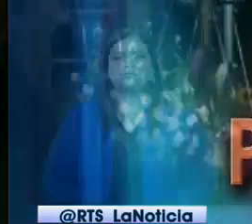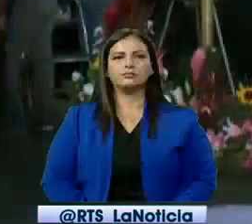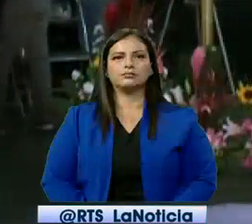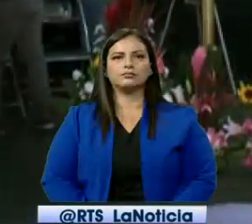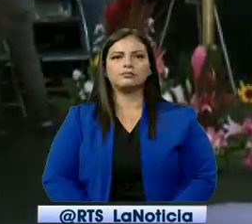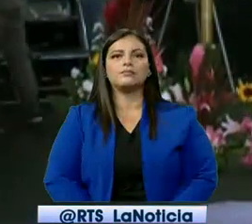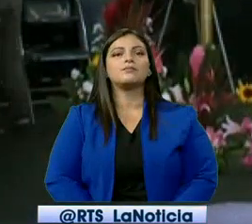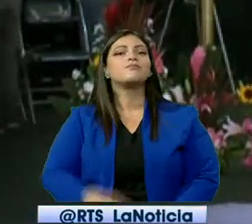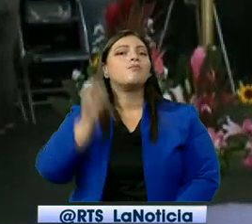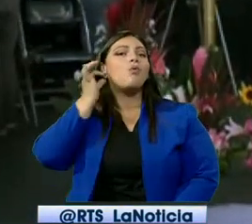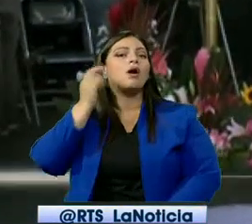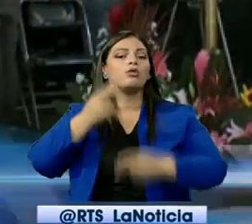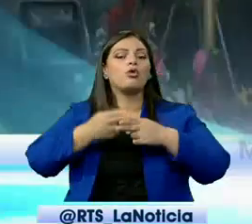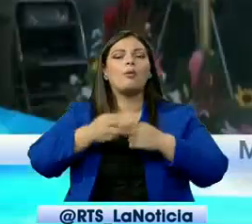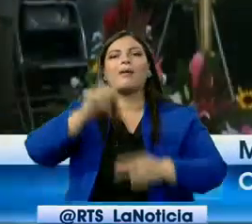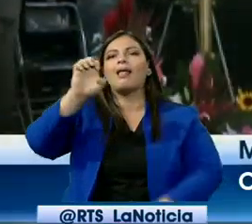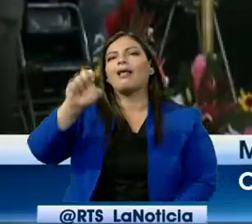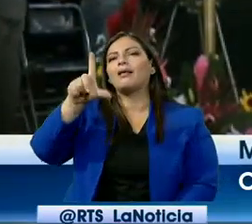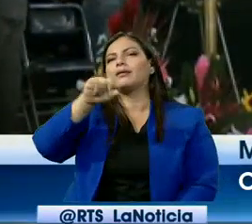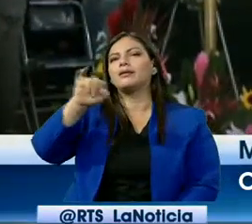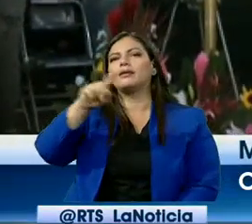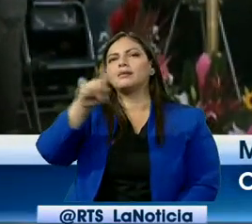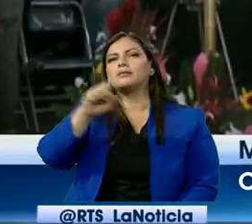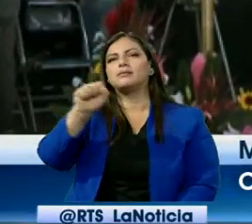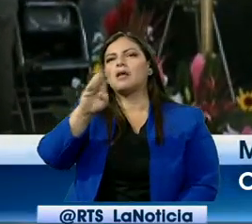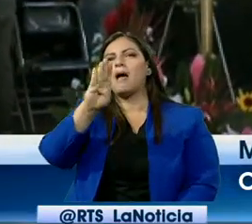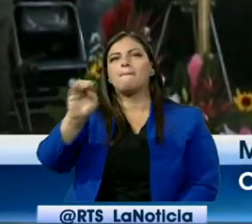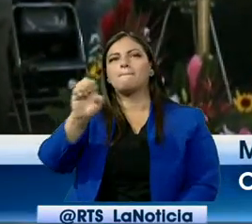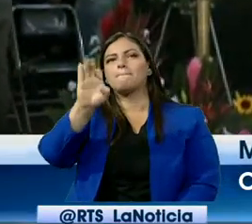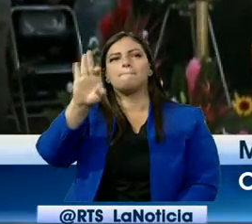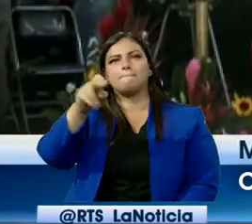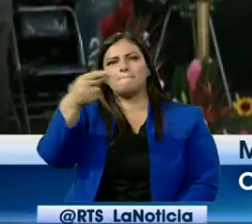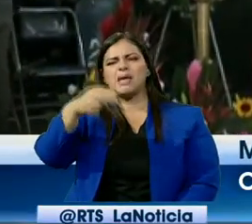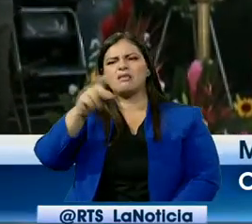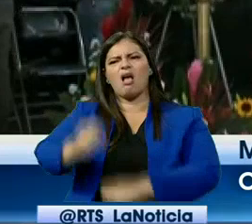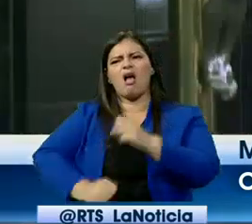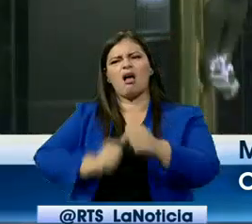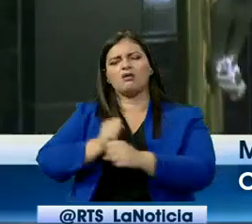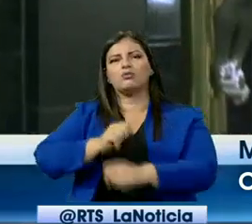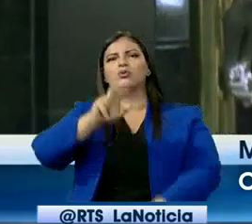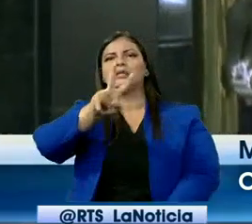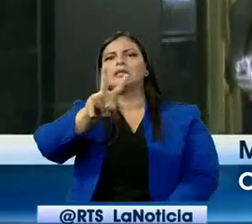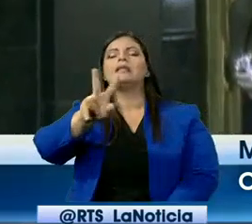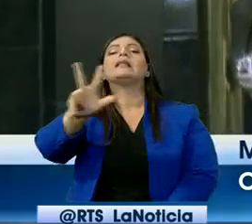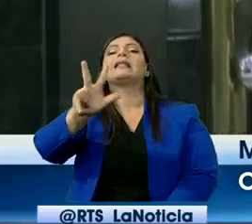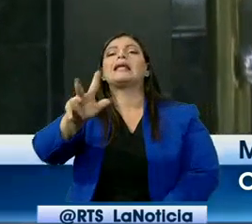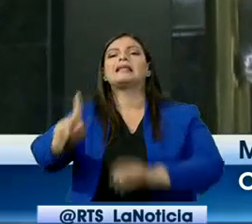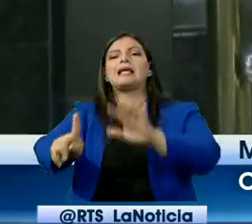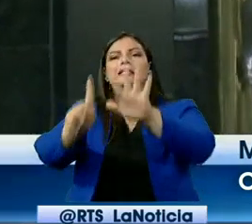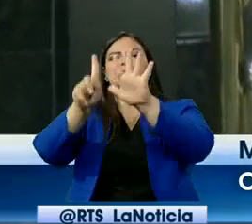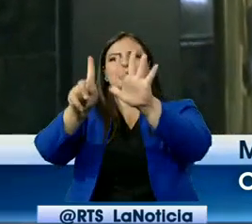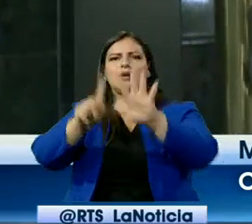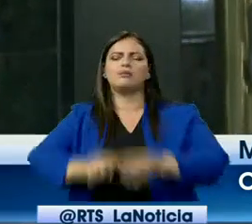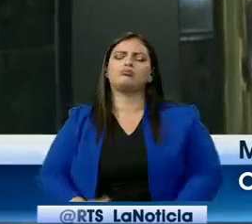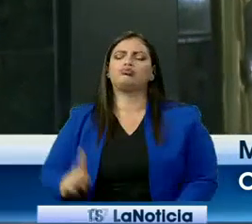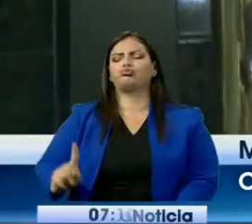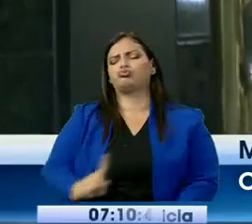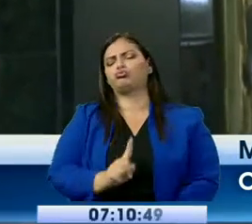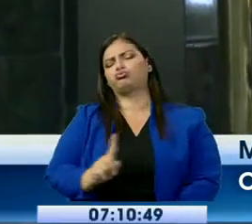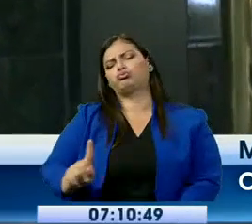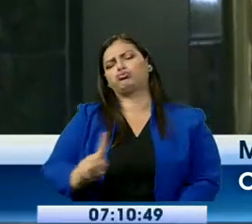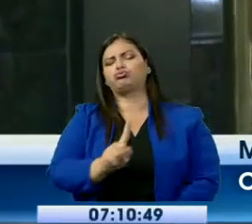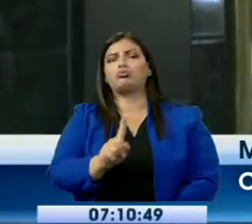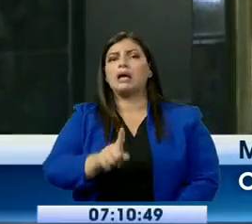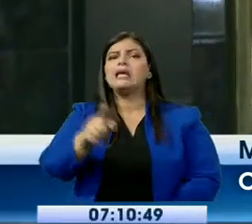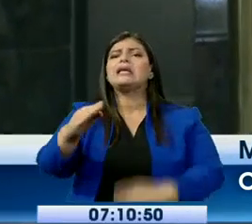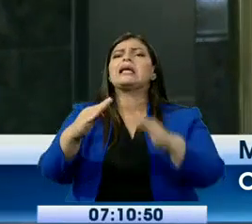Elizabeth Quispe, a sus 36 años de edad, encontró la muerte a pocos pasos de su casa cuando fue atacada por 4 perros, según relato